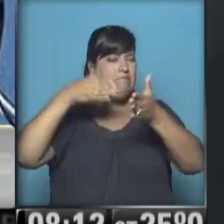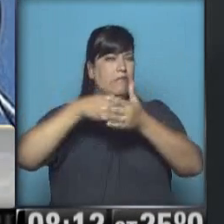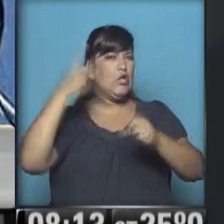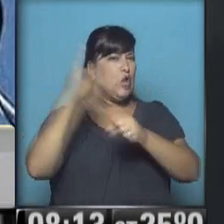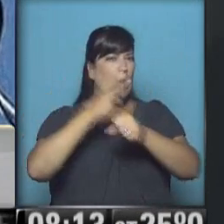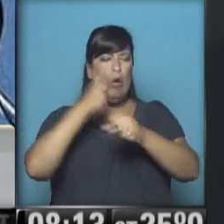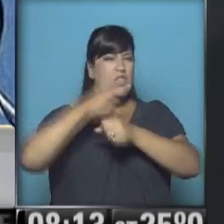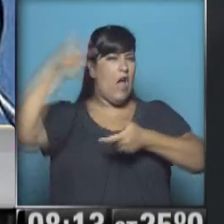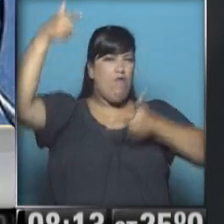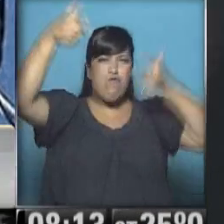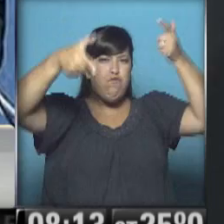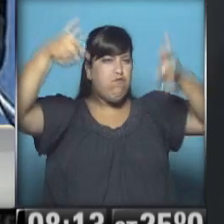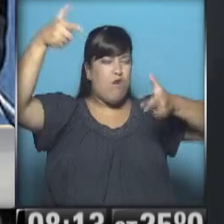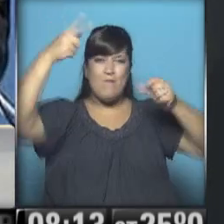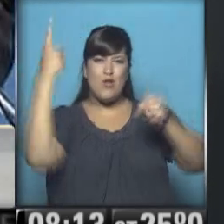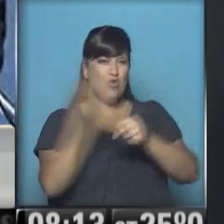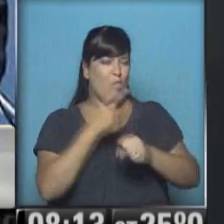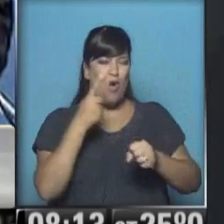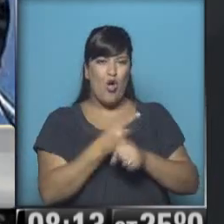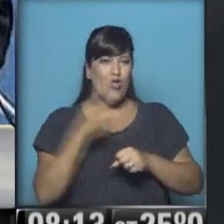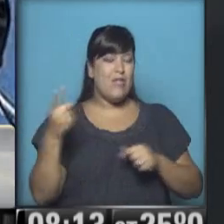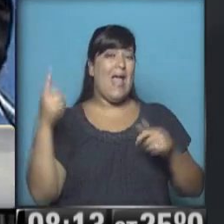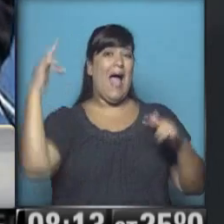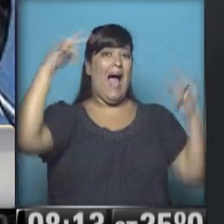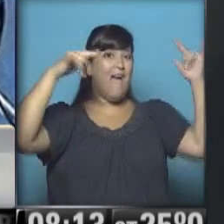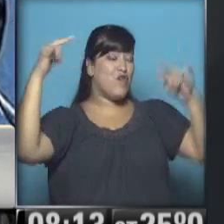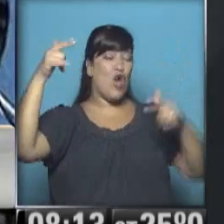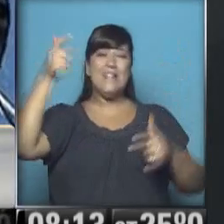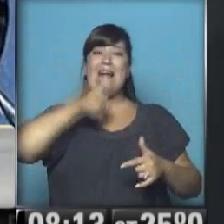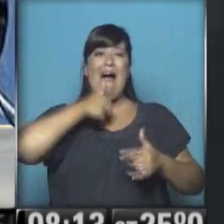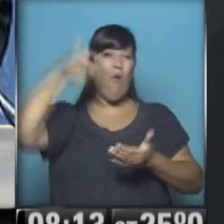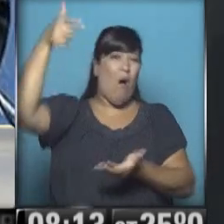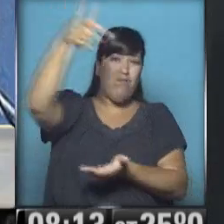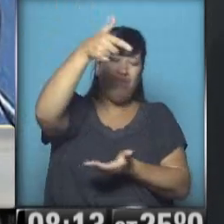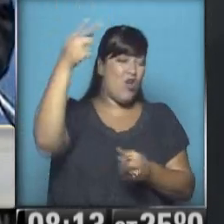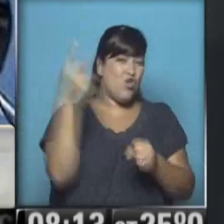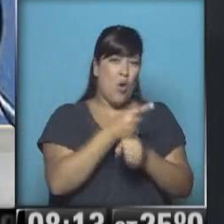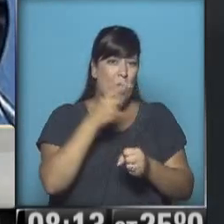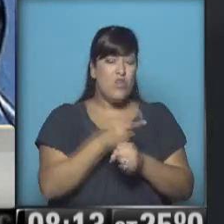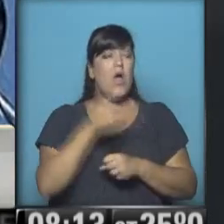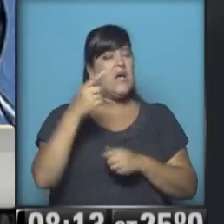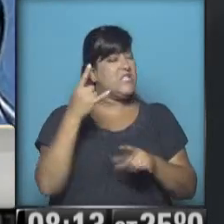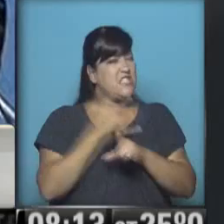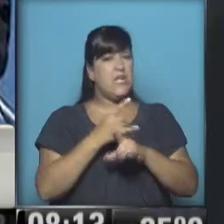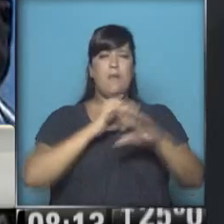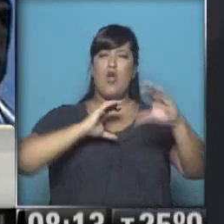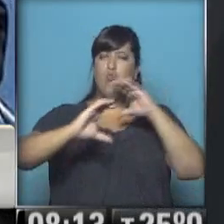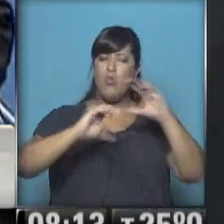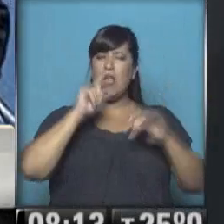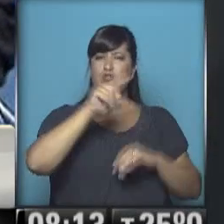impedían la actuación del avión, o de los aviones hidrantes, mejor dicho. En este sentido, estamos en permanente comunicación con la